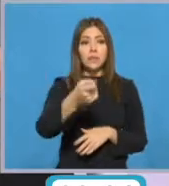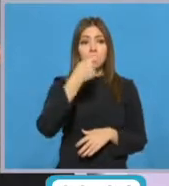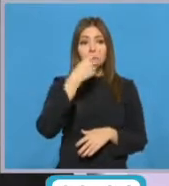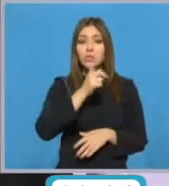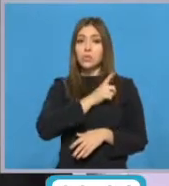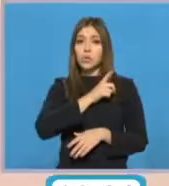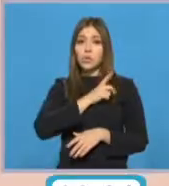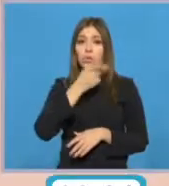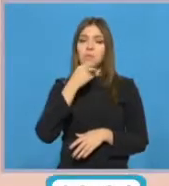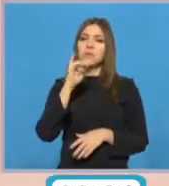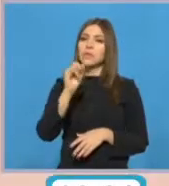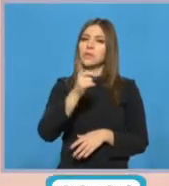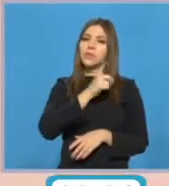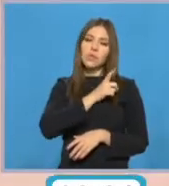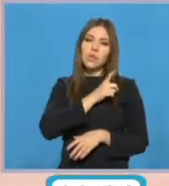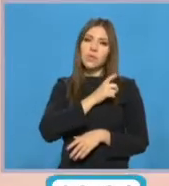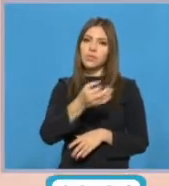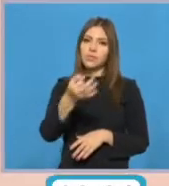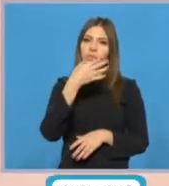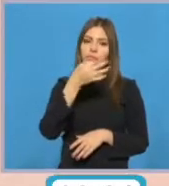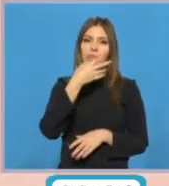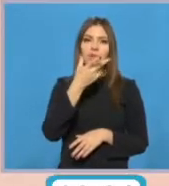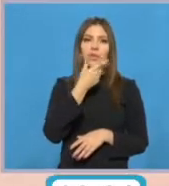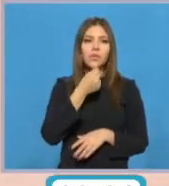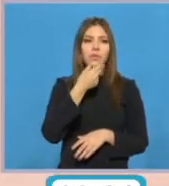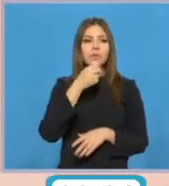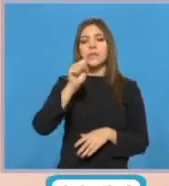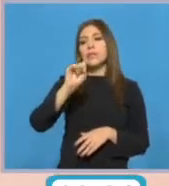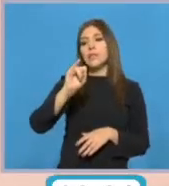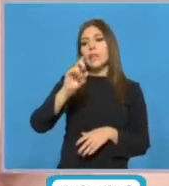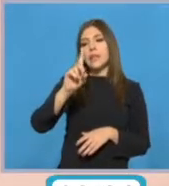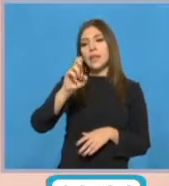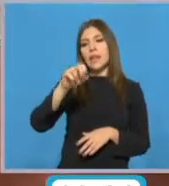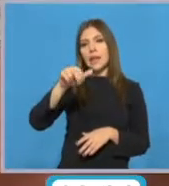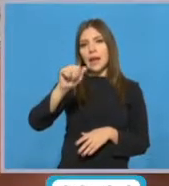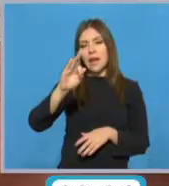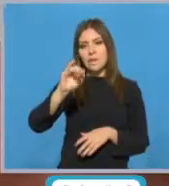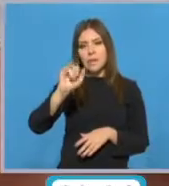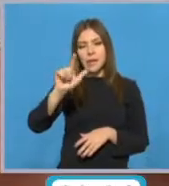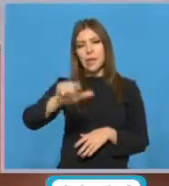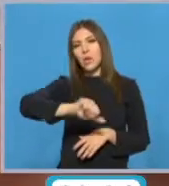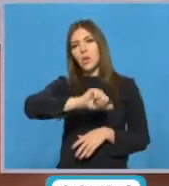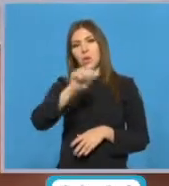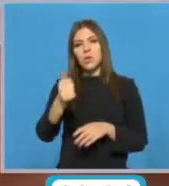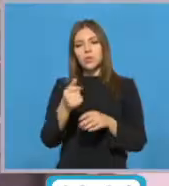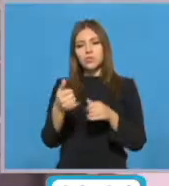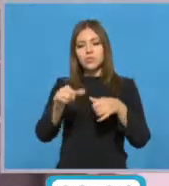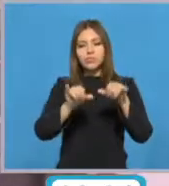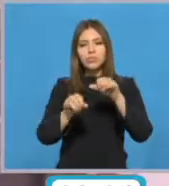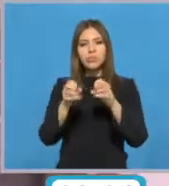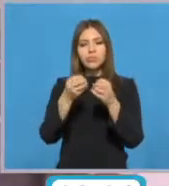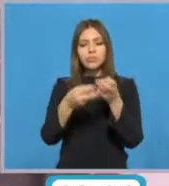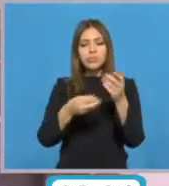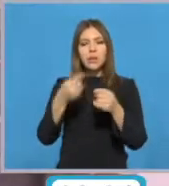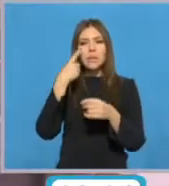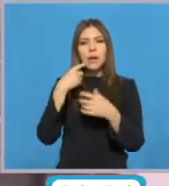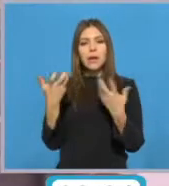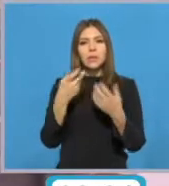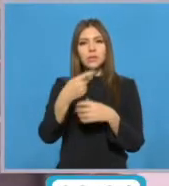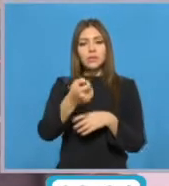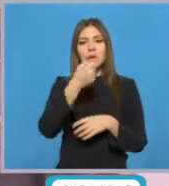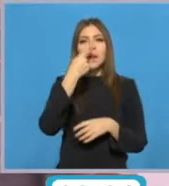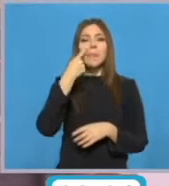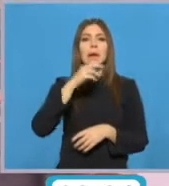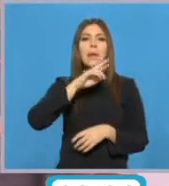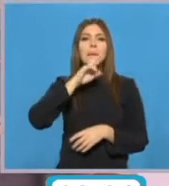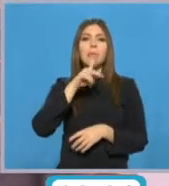Es solo para hombres. El sildenafil y otros compuestos más son para que haya una mejor calidad de